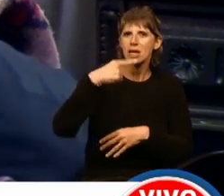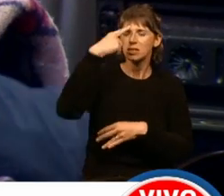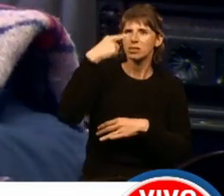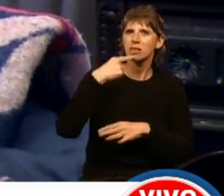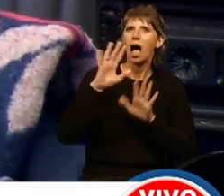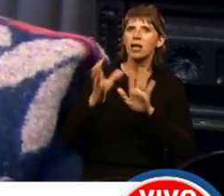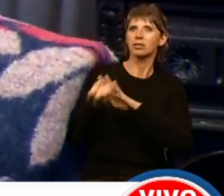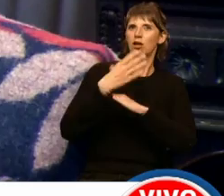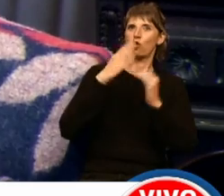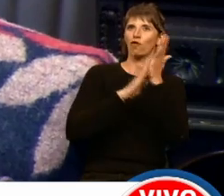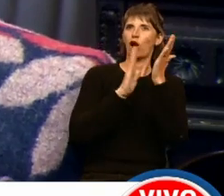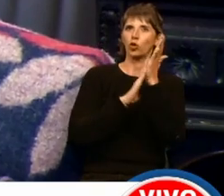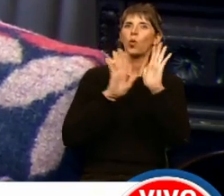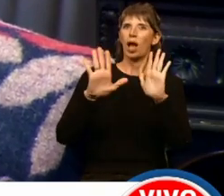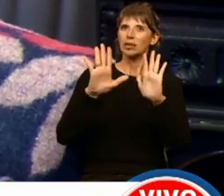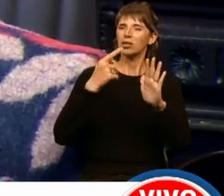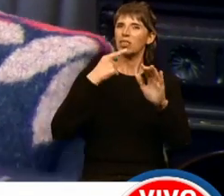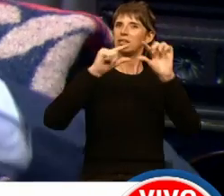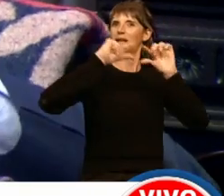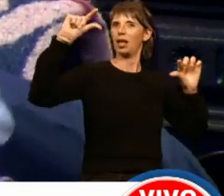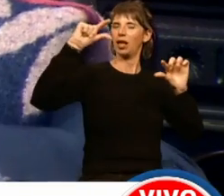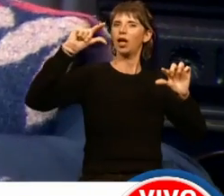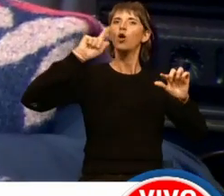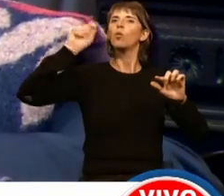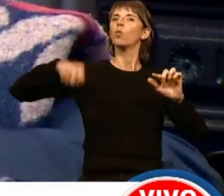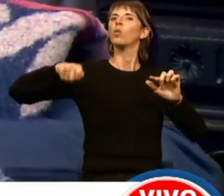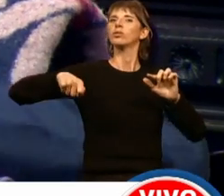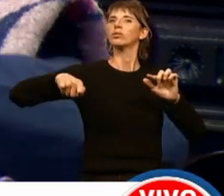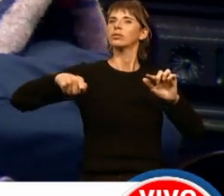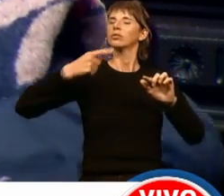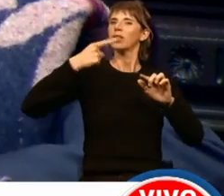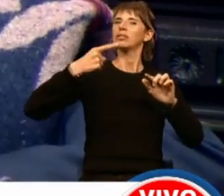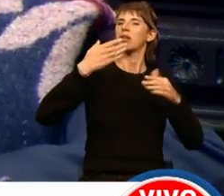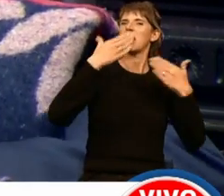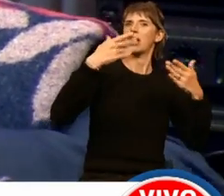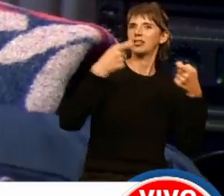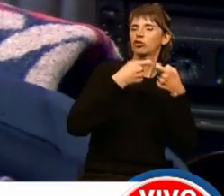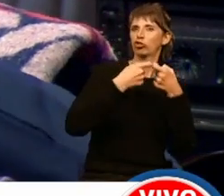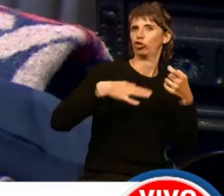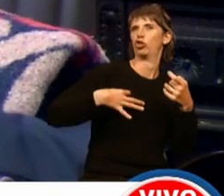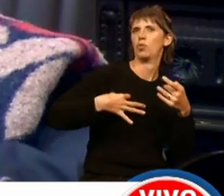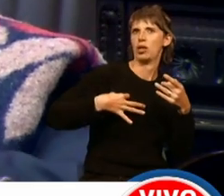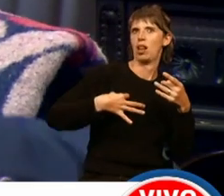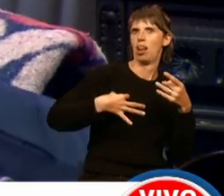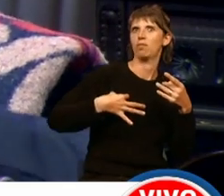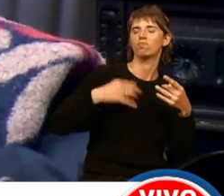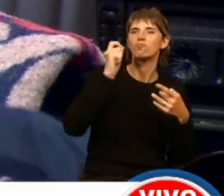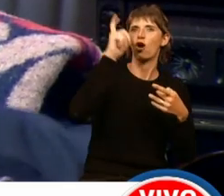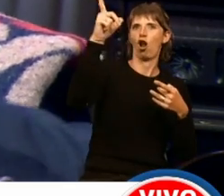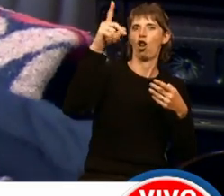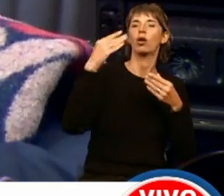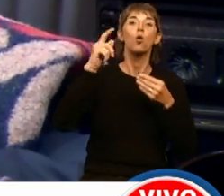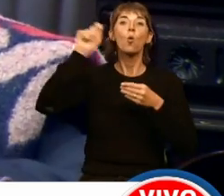la factura alcanzada por una medida judicial de quienes desde la sociedad civil lográbamos que un juez federal nos protegiera la